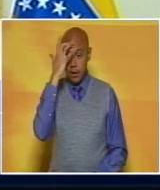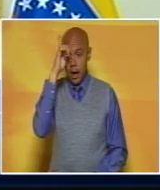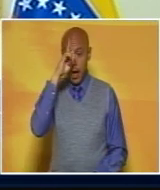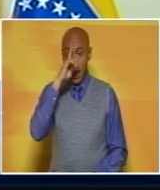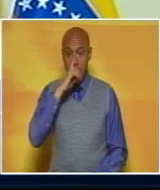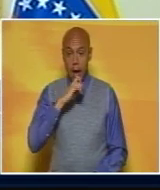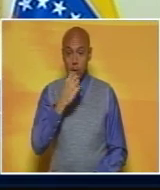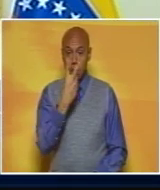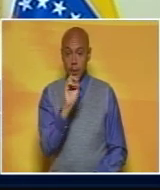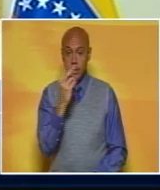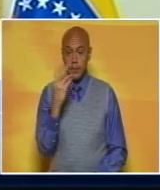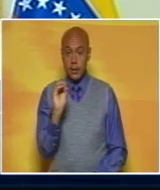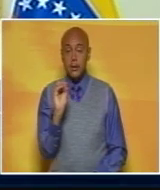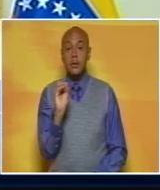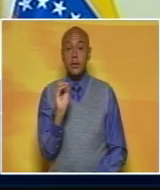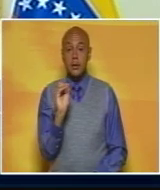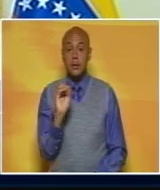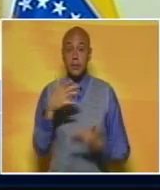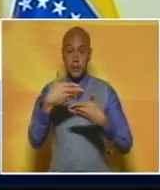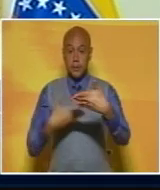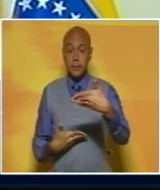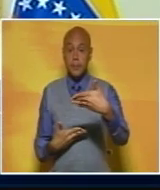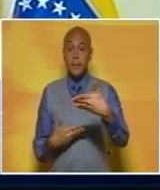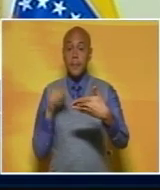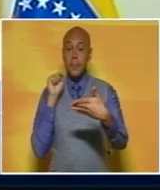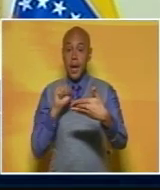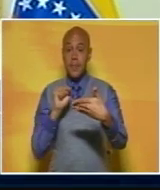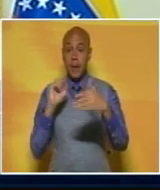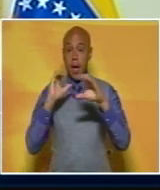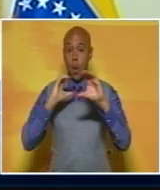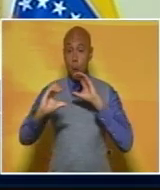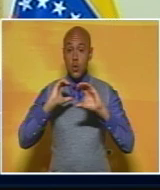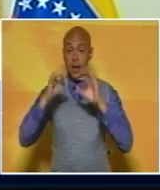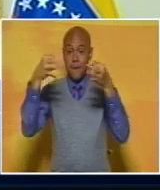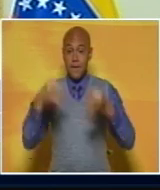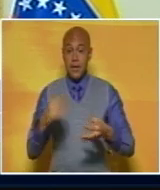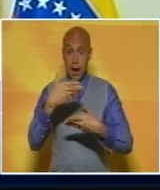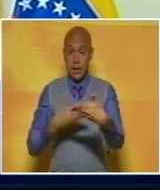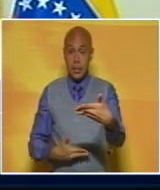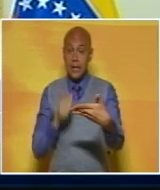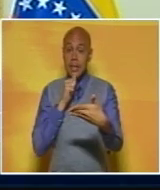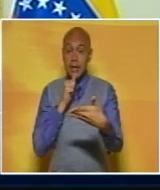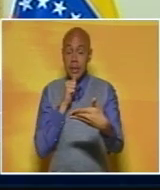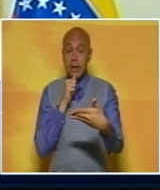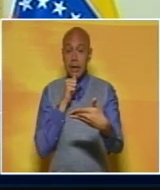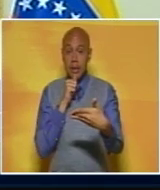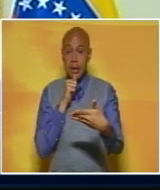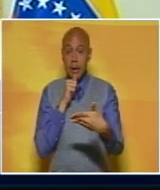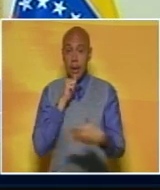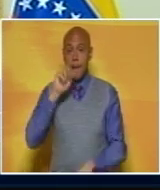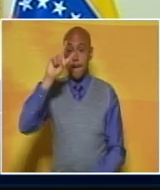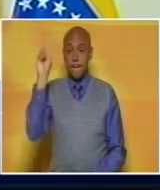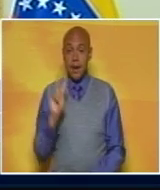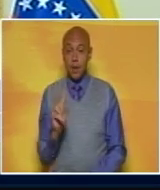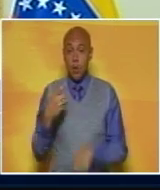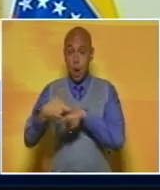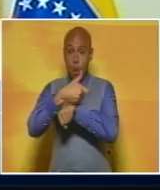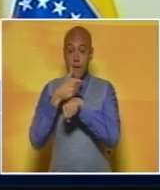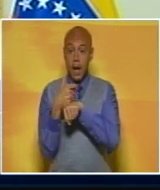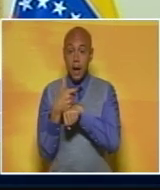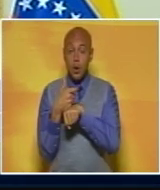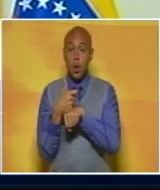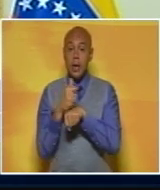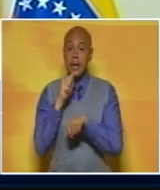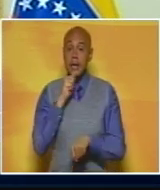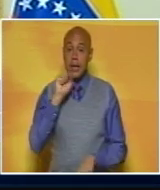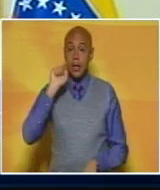año 2020. Este es el comunicado oficial del gobierno de la República Bolivariana de Venezuela